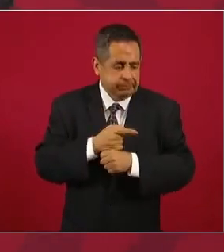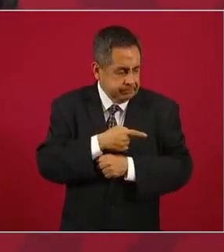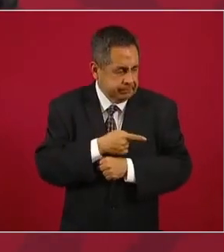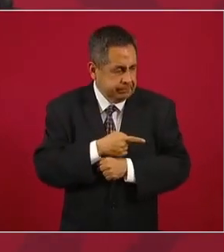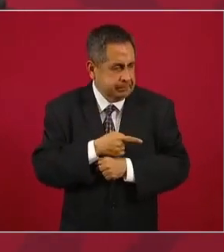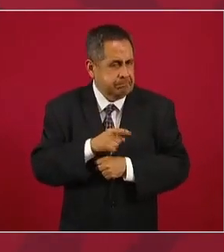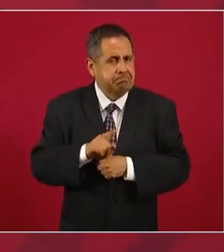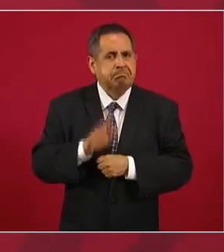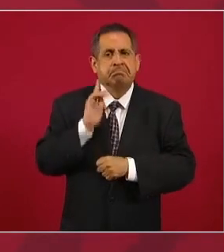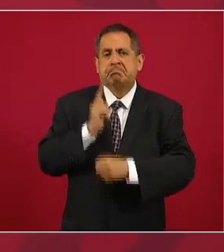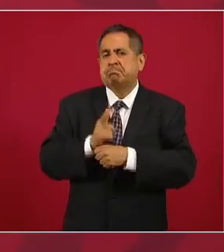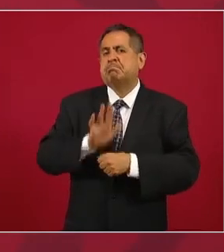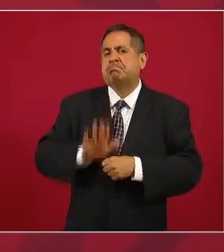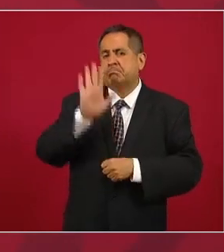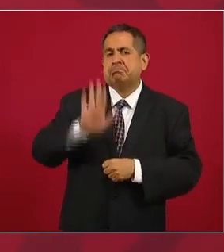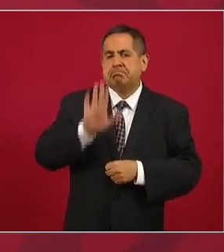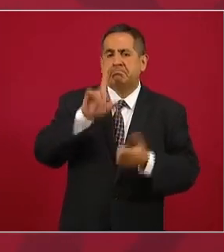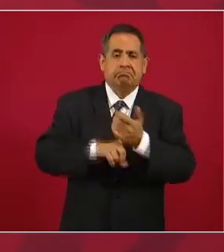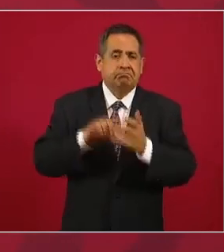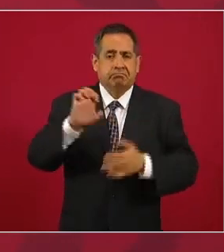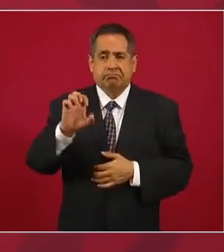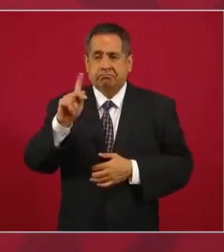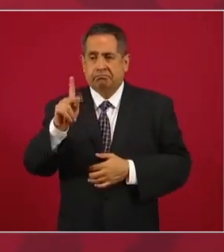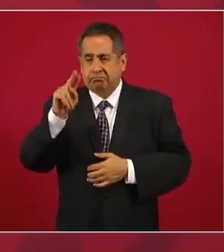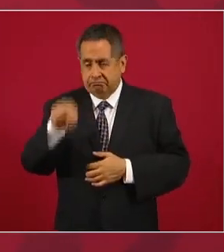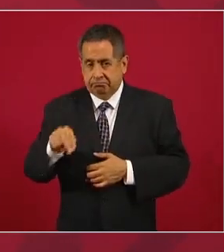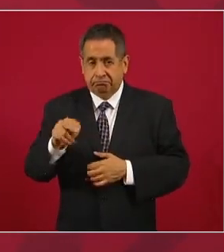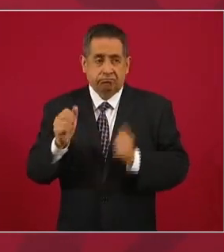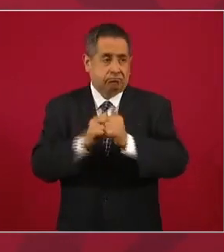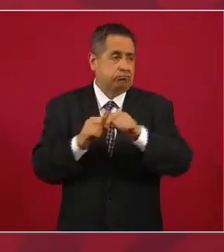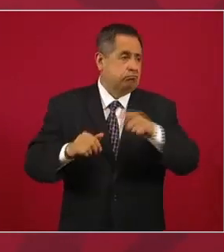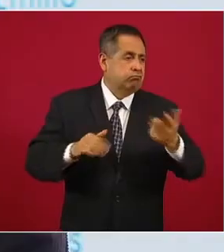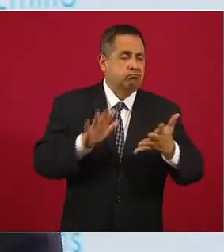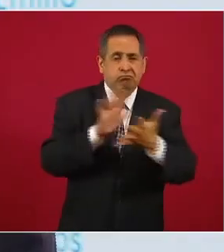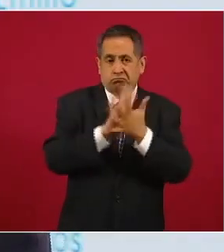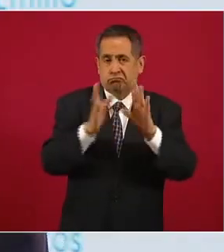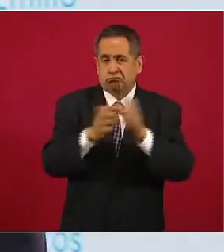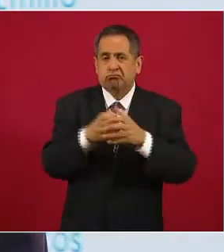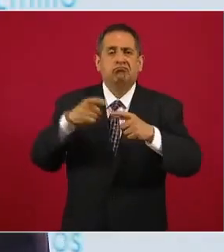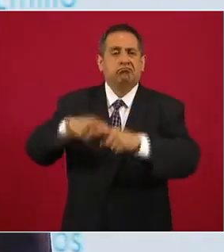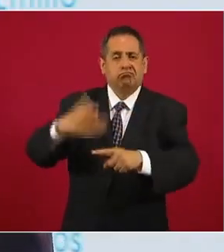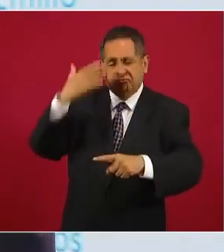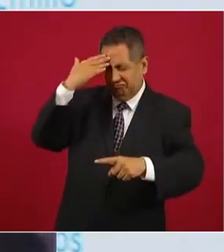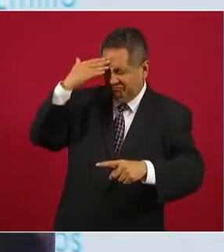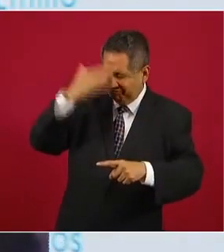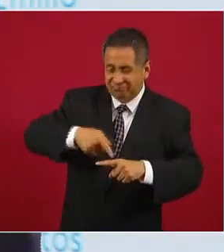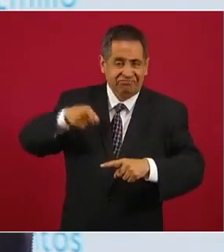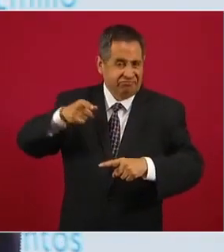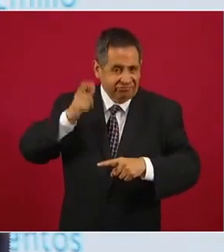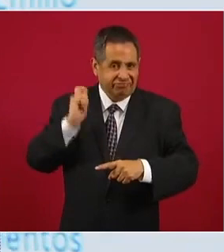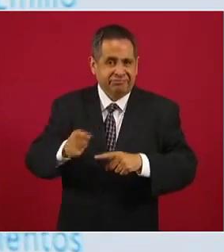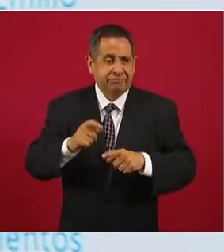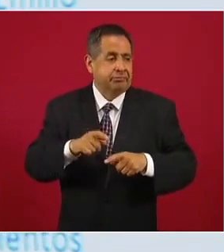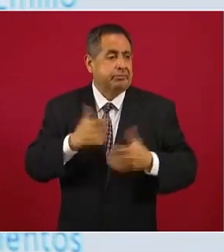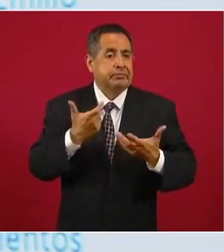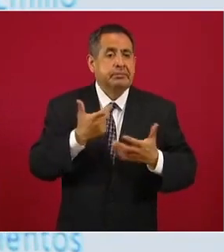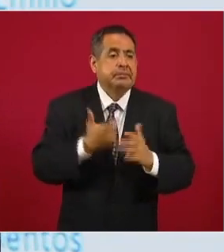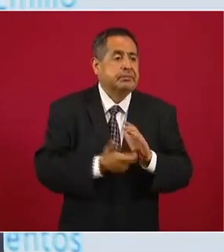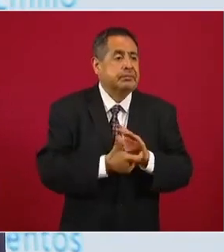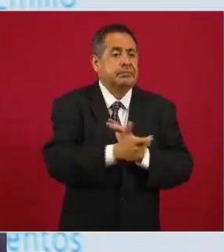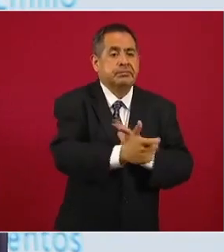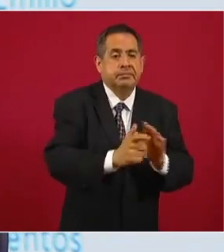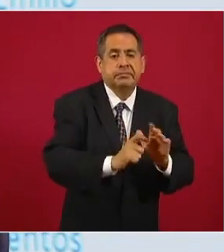presunta complicidad de Peña Nieto en las cuantiosas sumas de dinero que se entregaron a legisladores del